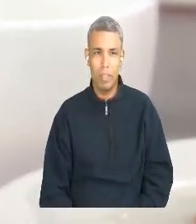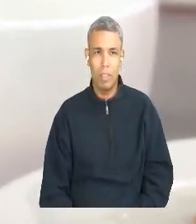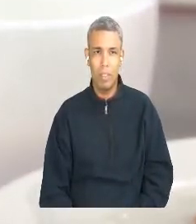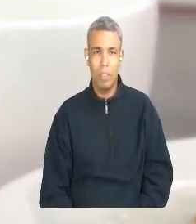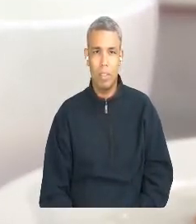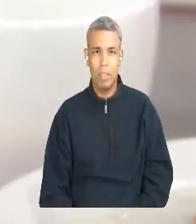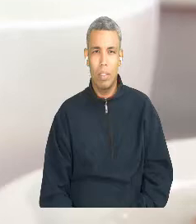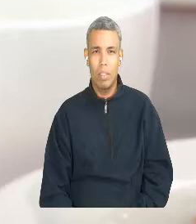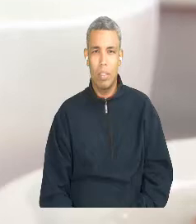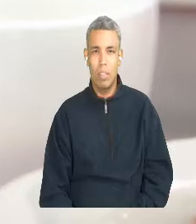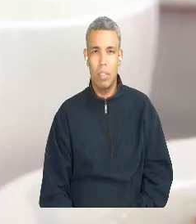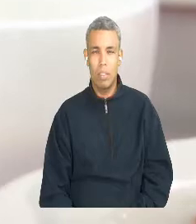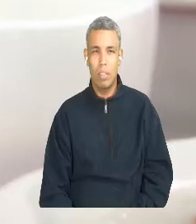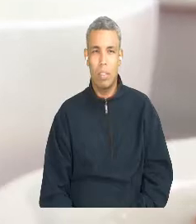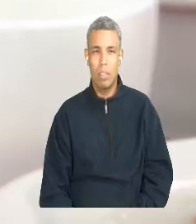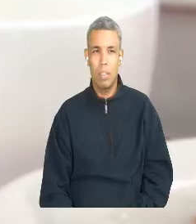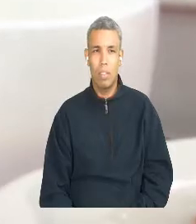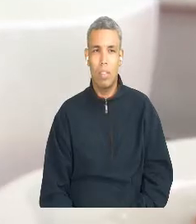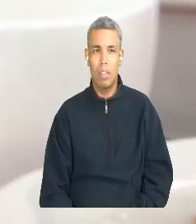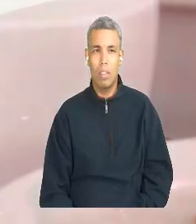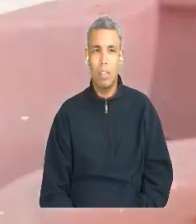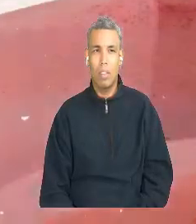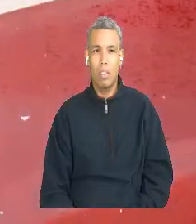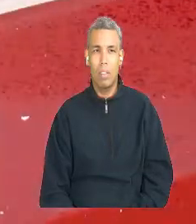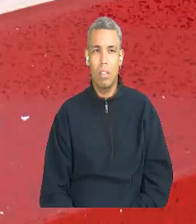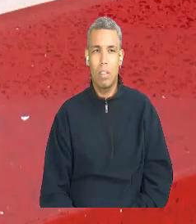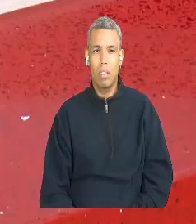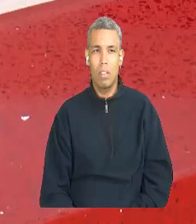parejitos. Vale, pues entonces vamos a hacer los cortes aquí